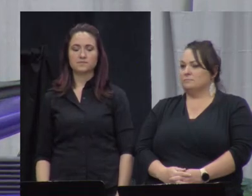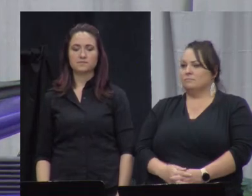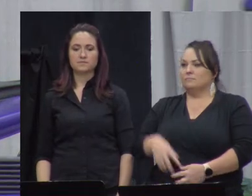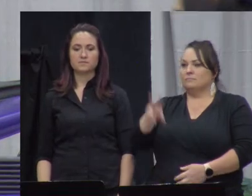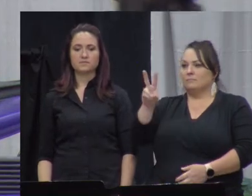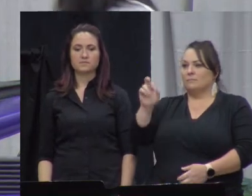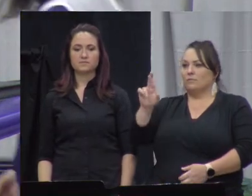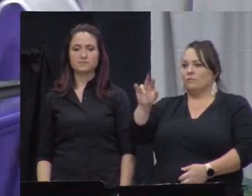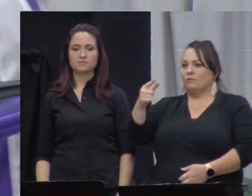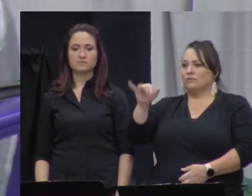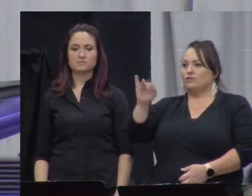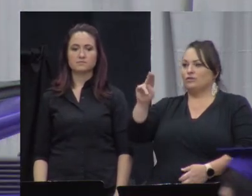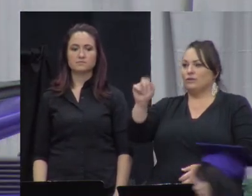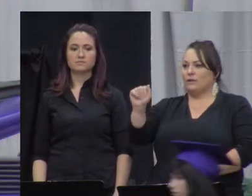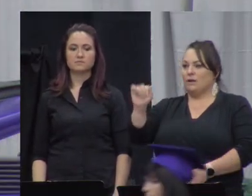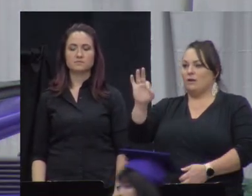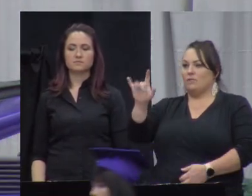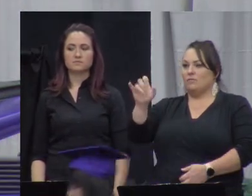Virginia Flores.